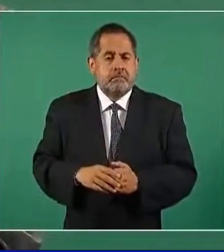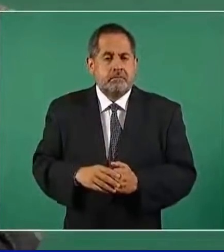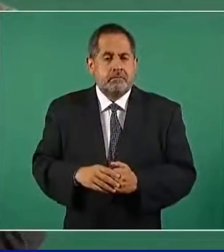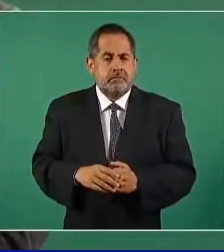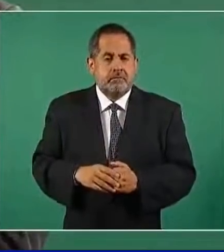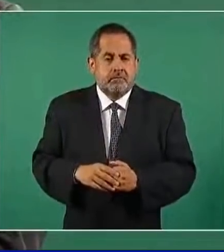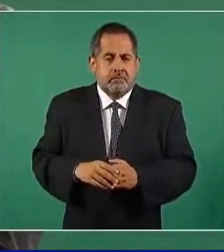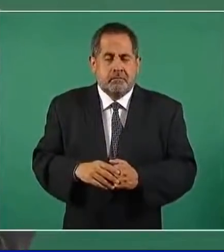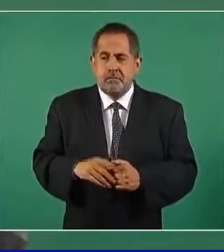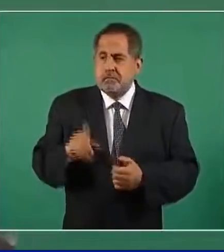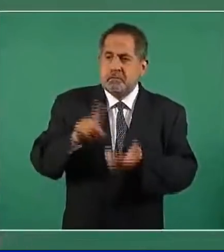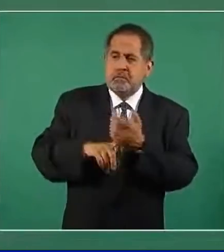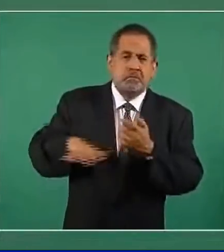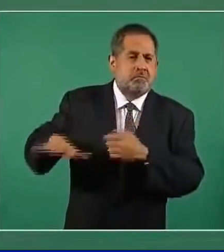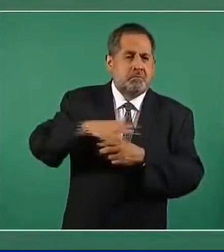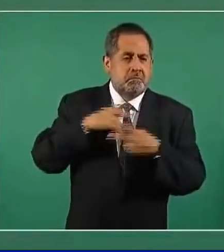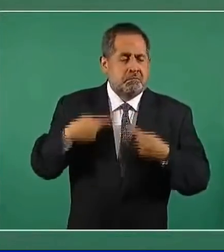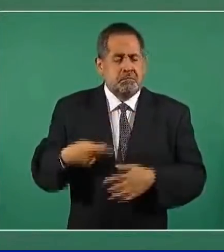no hay pobreza,